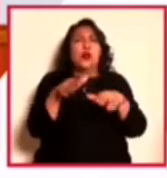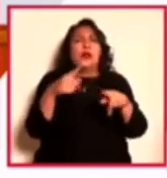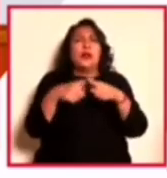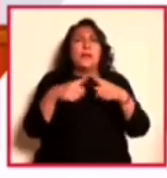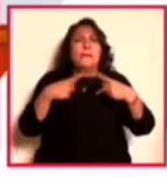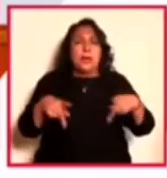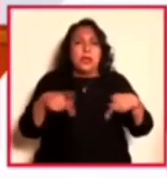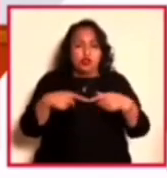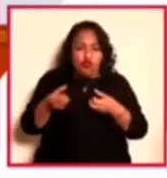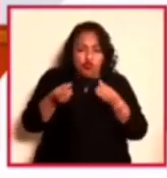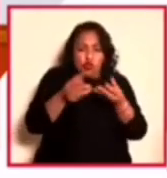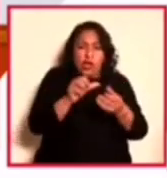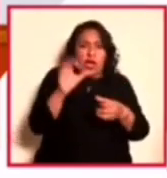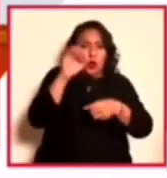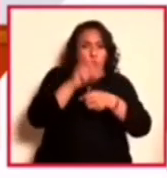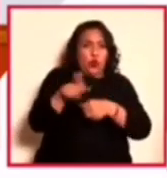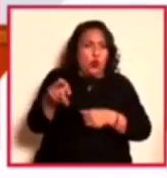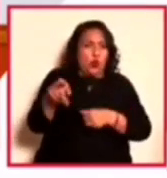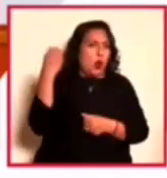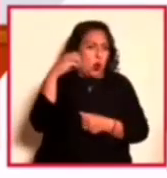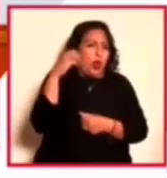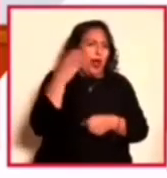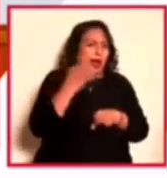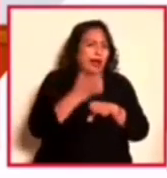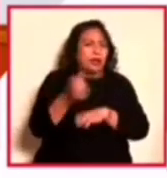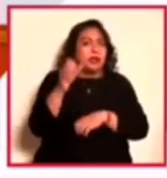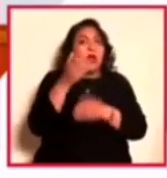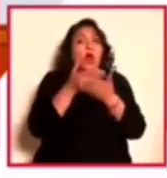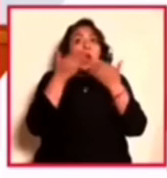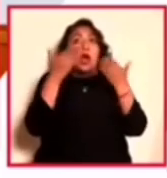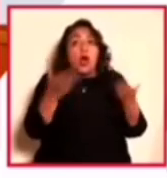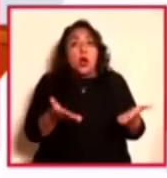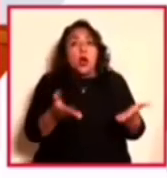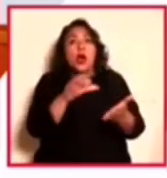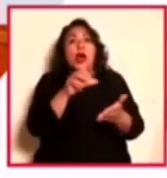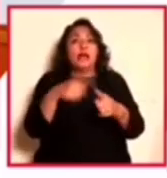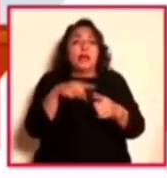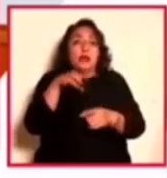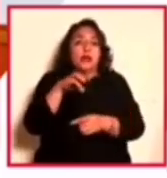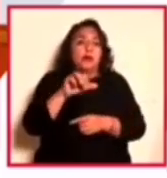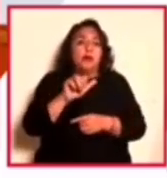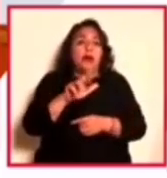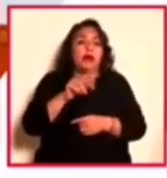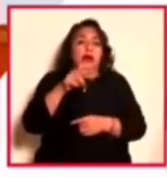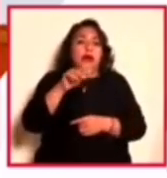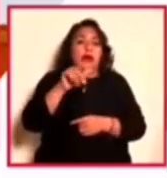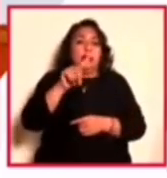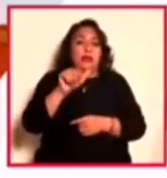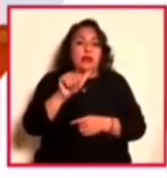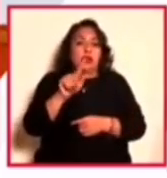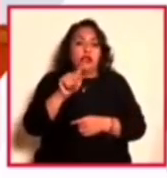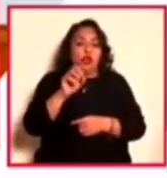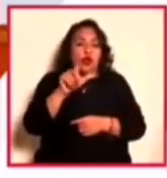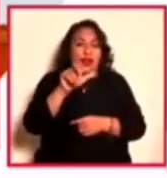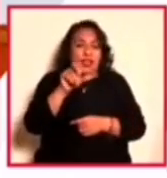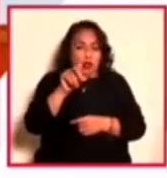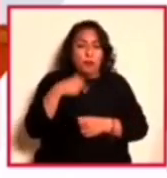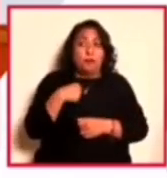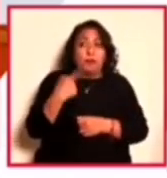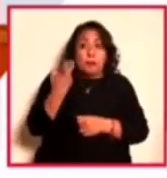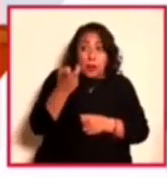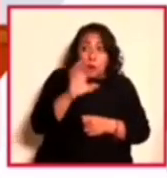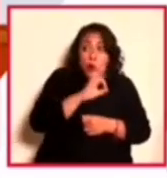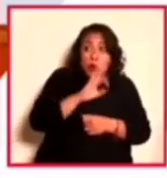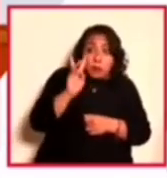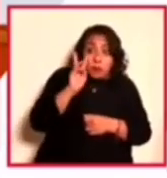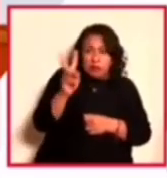que han aportado a la cultura del estado y que en esta ocasión está dedicado a Margarita Toledo. Eso nos va a permitir mostrarles al público